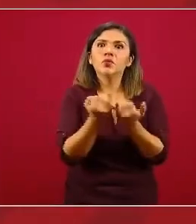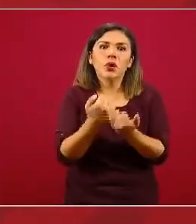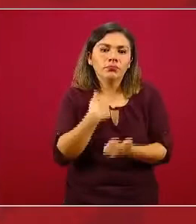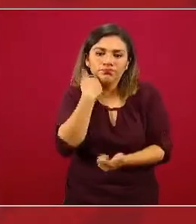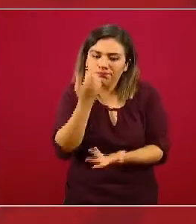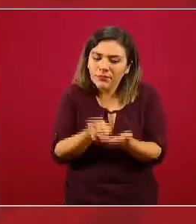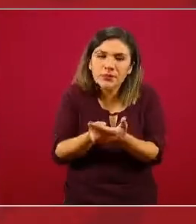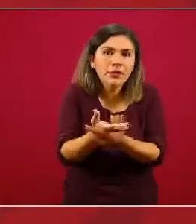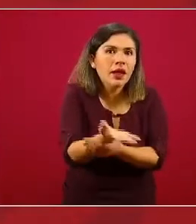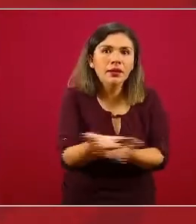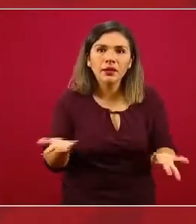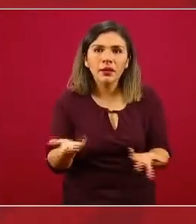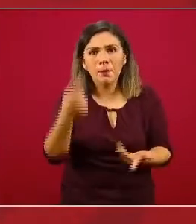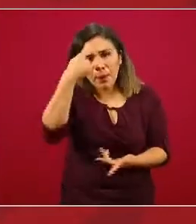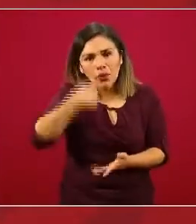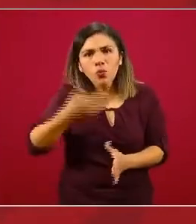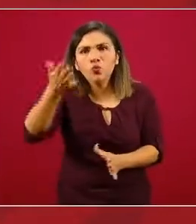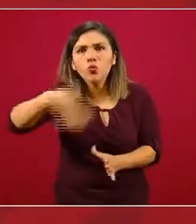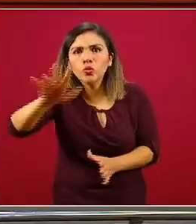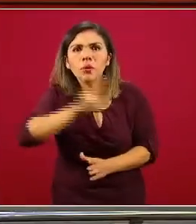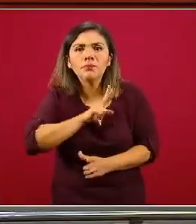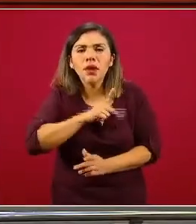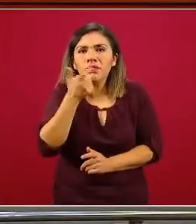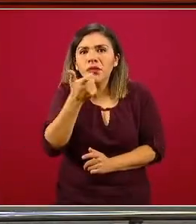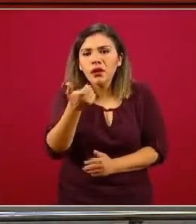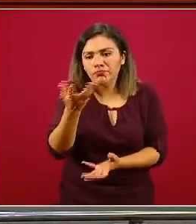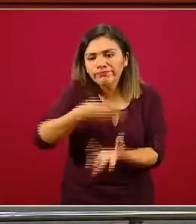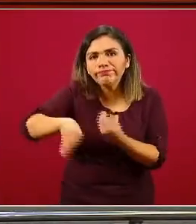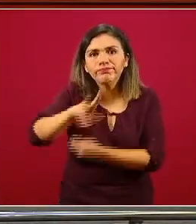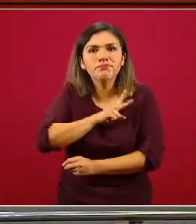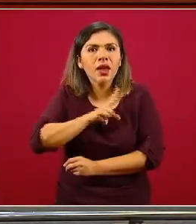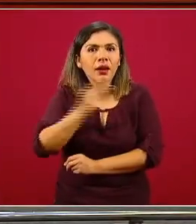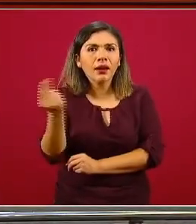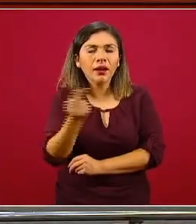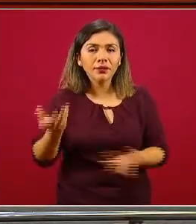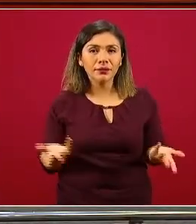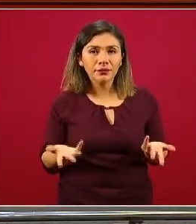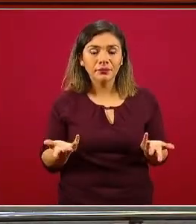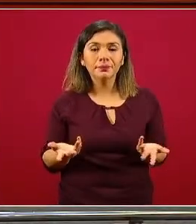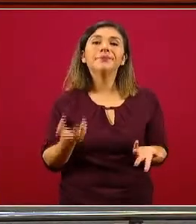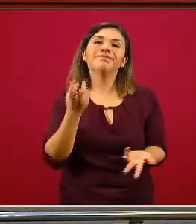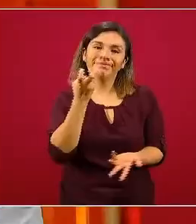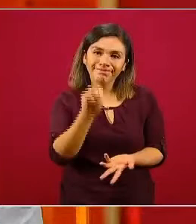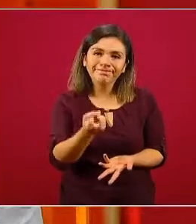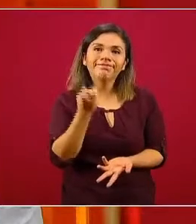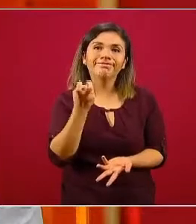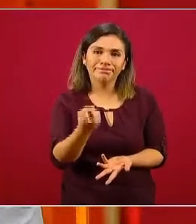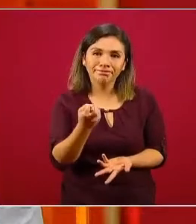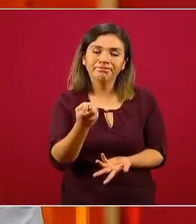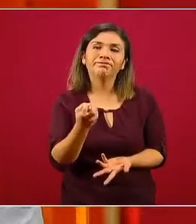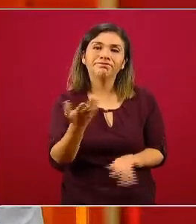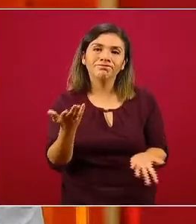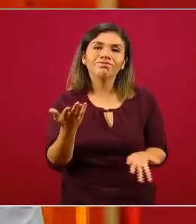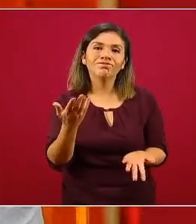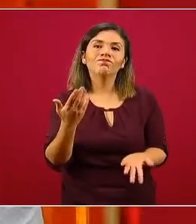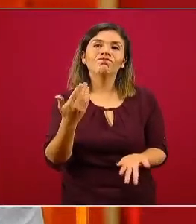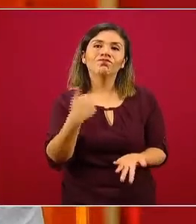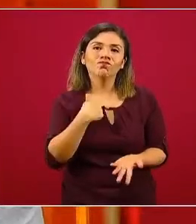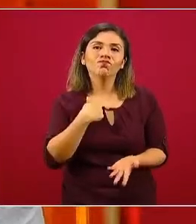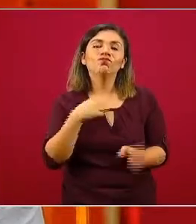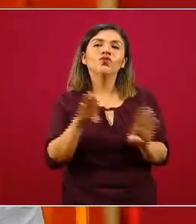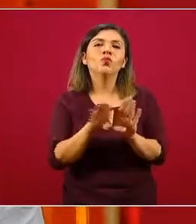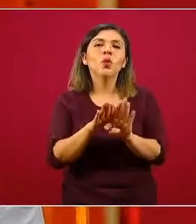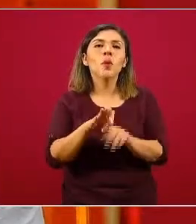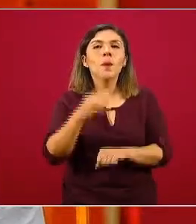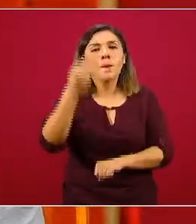salir a buscar ese sustento. Por esa razón, y quisiera llevar su